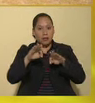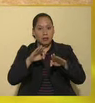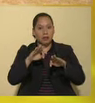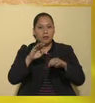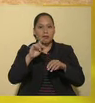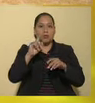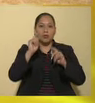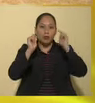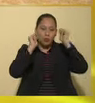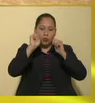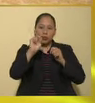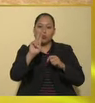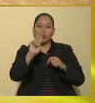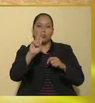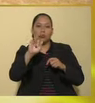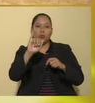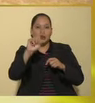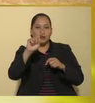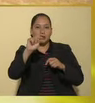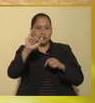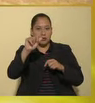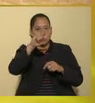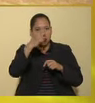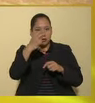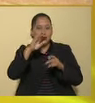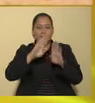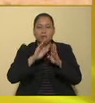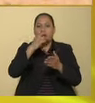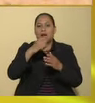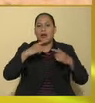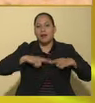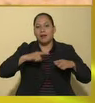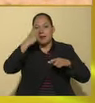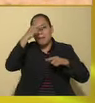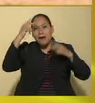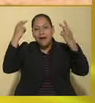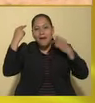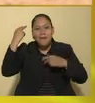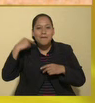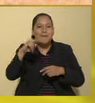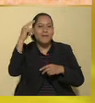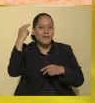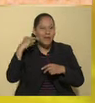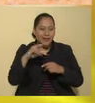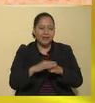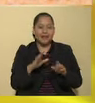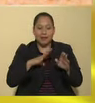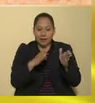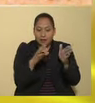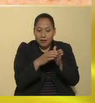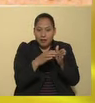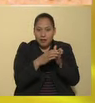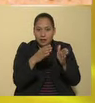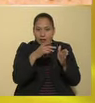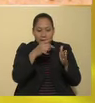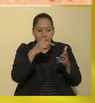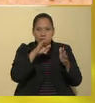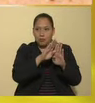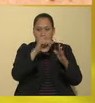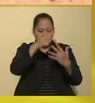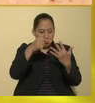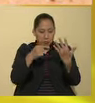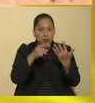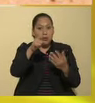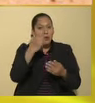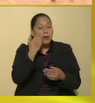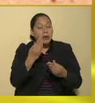Estado, que es Turiste, uh-huh, que es prácticamente una agencia de viajes que arma paquetes muy económicos para los viajeros que deseen disfrutarlos,